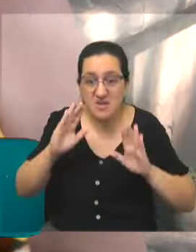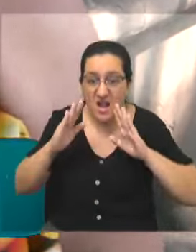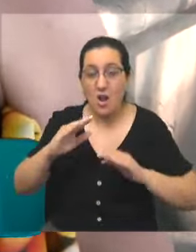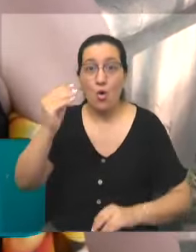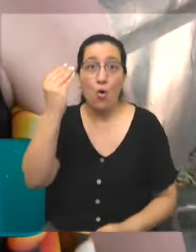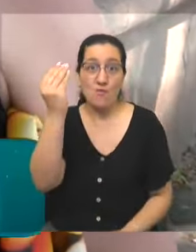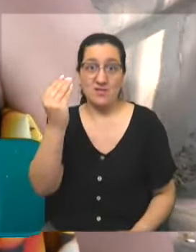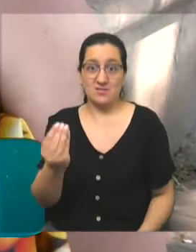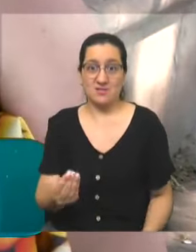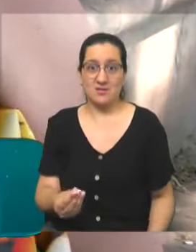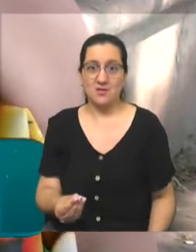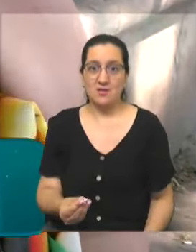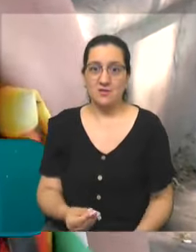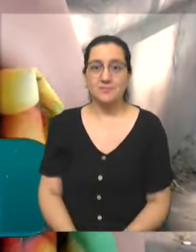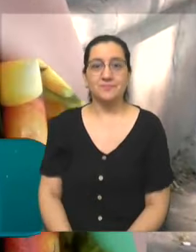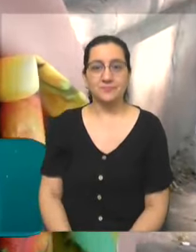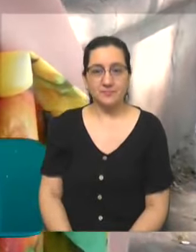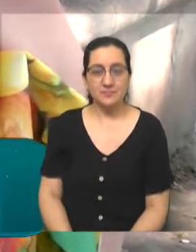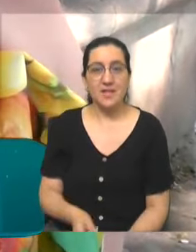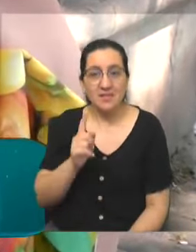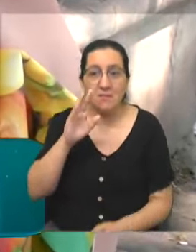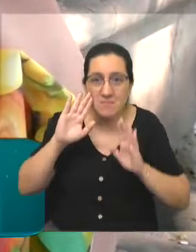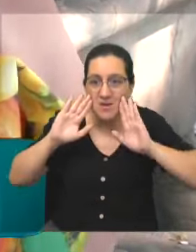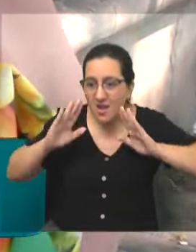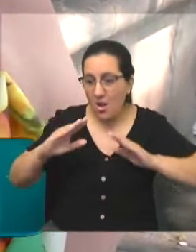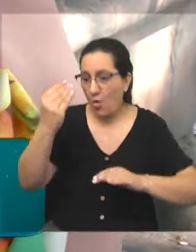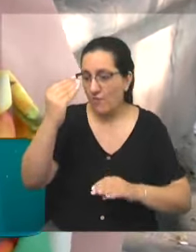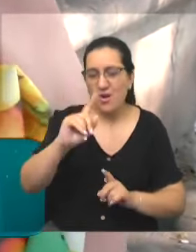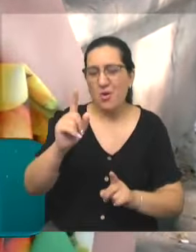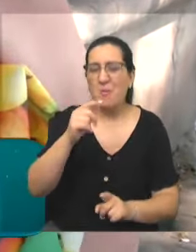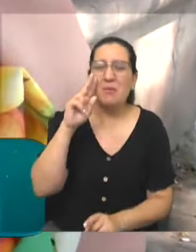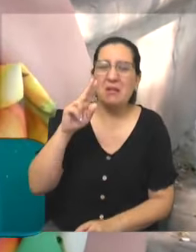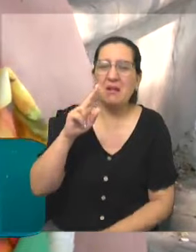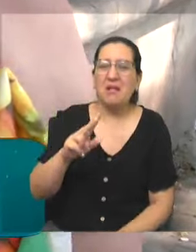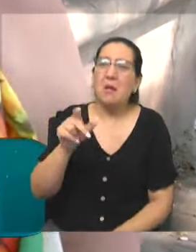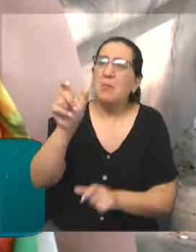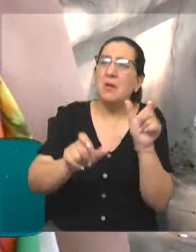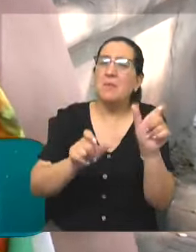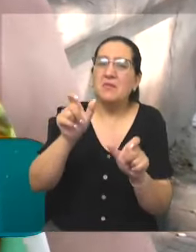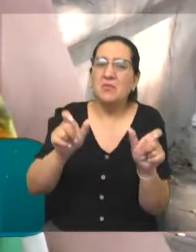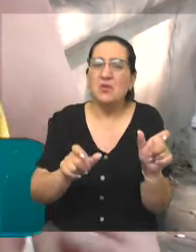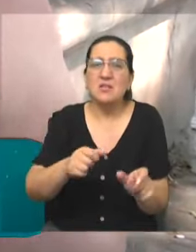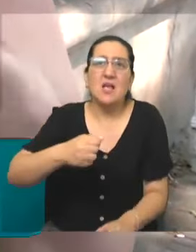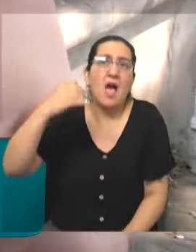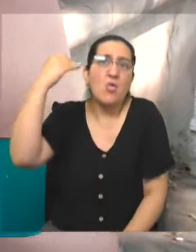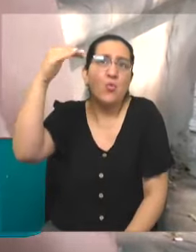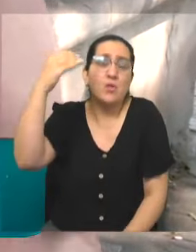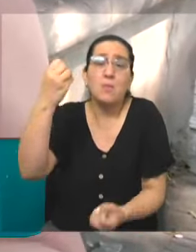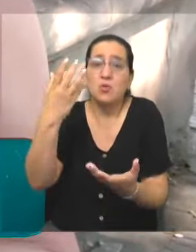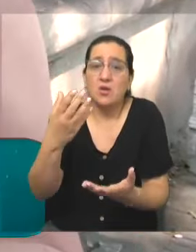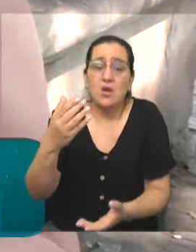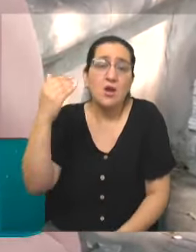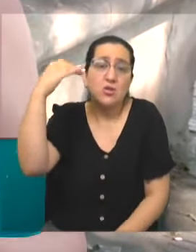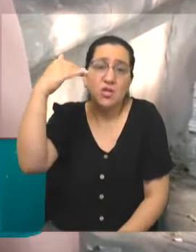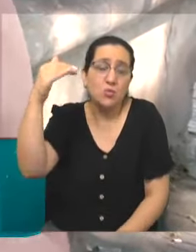jóvenes. Por los jóvenes tienen que mirar. No tienen que mirar tanto por las personas adultas, porque las adultas tienen